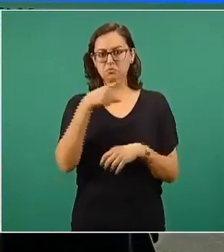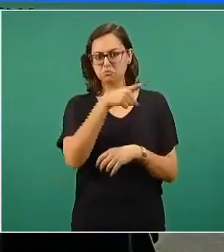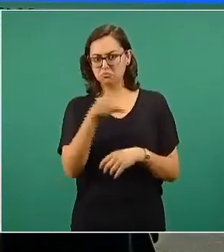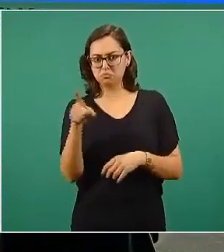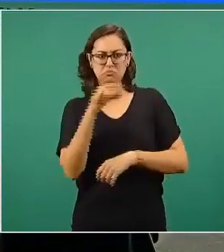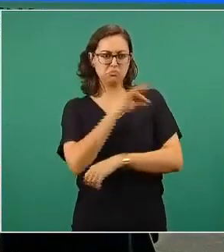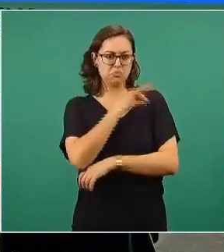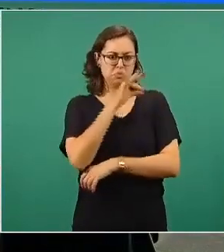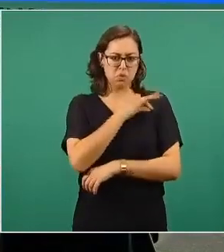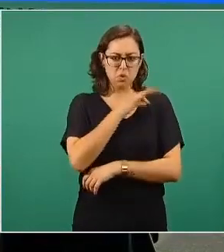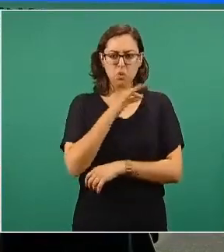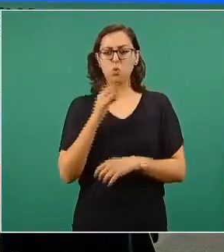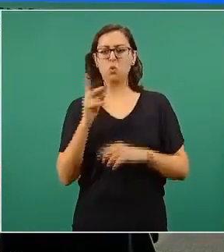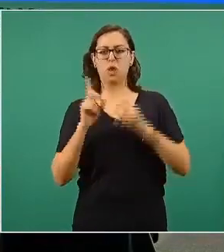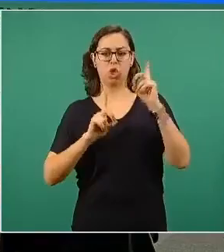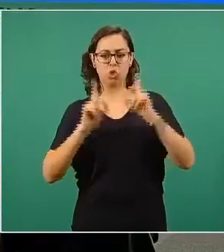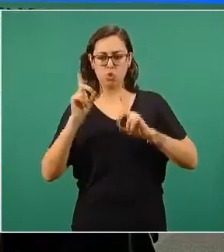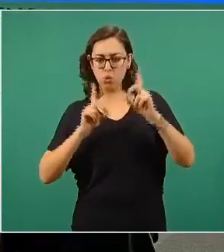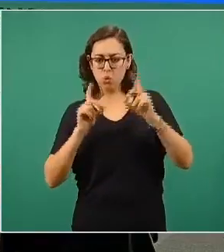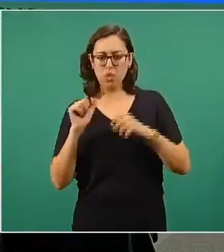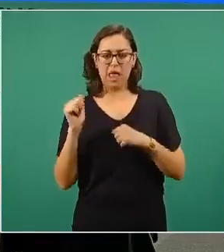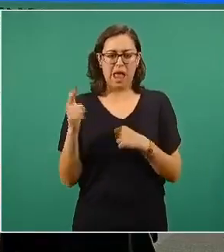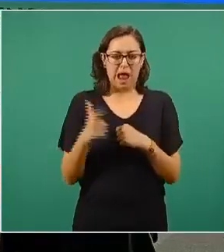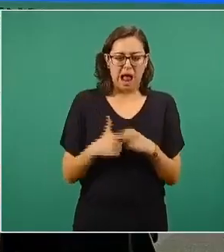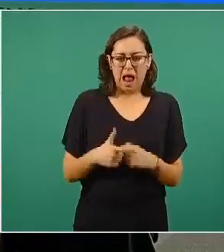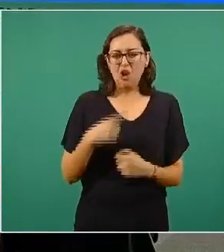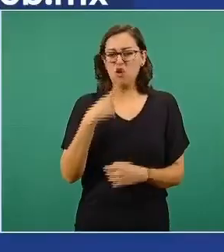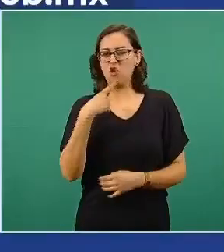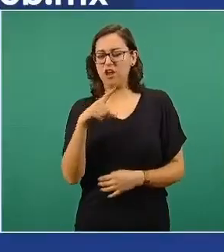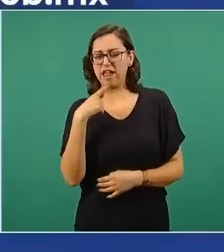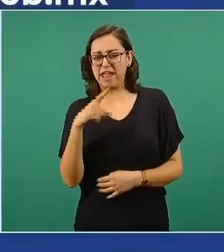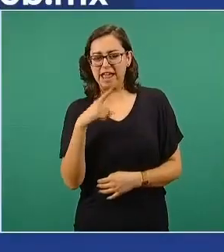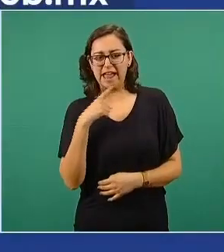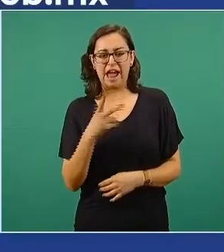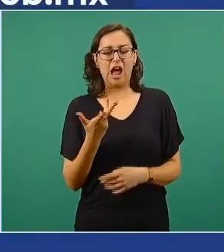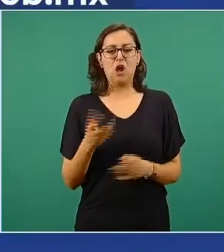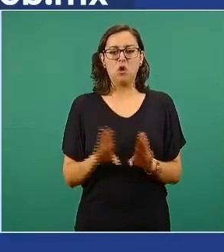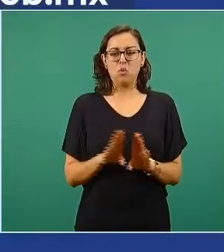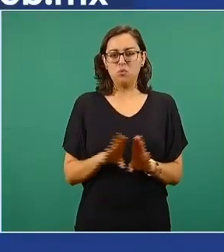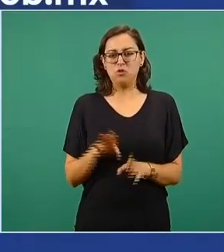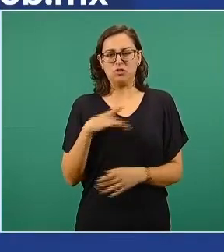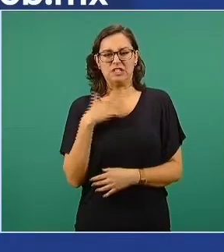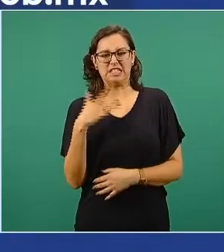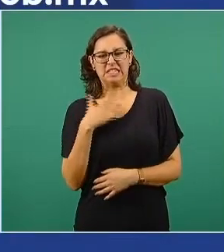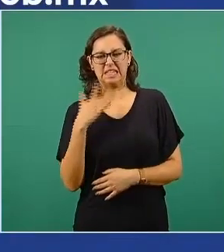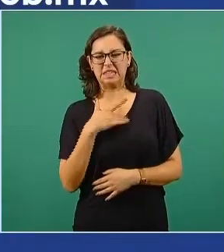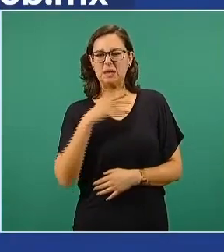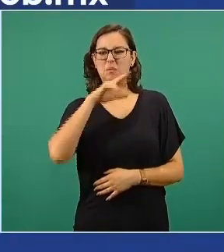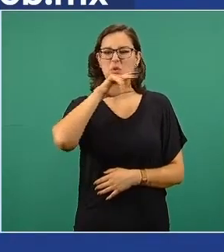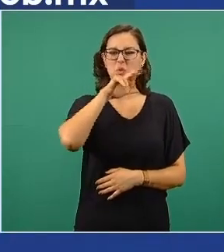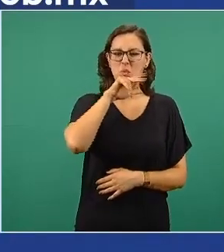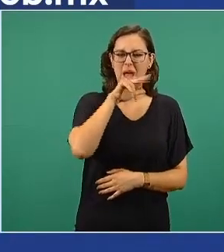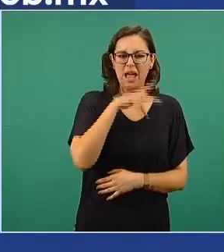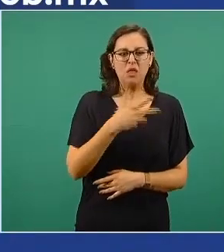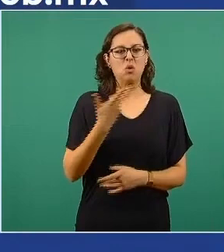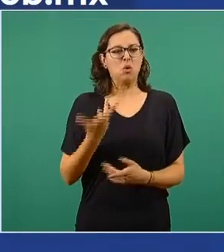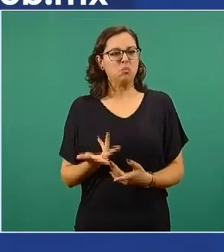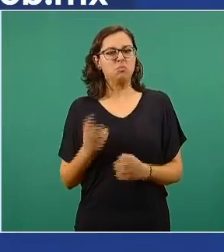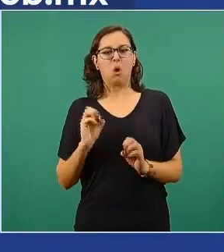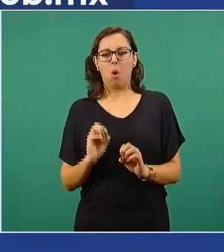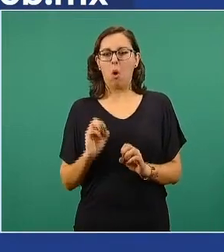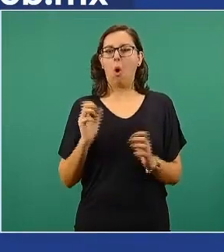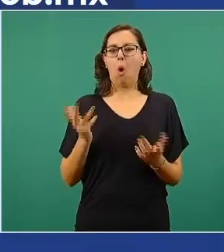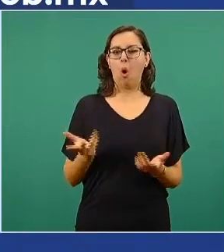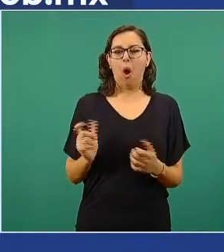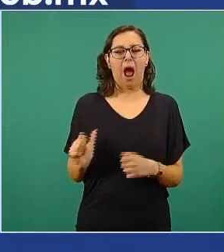tiene una inquietud, una queja, una denuncia, una preocupación o quiere informar sobre un